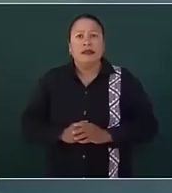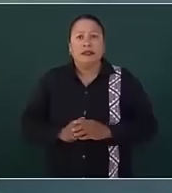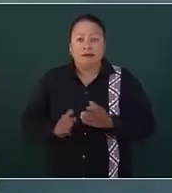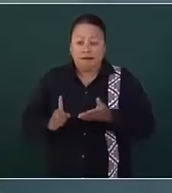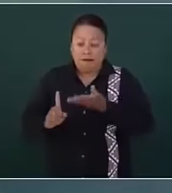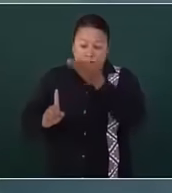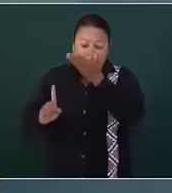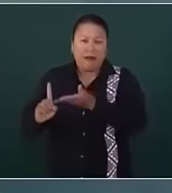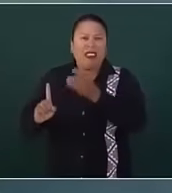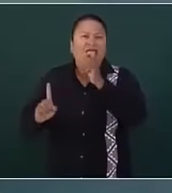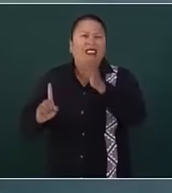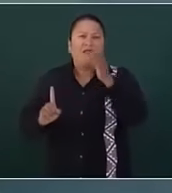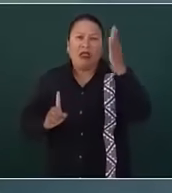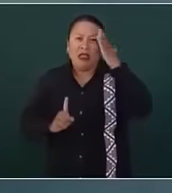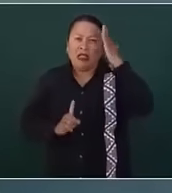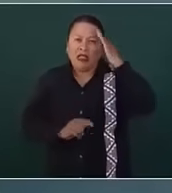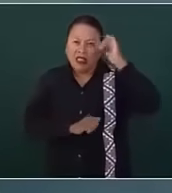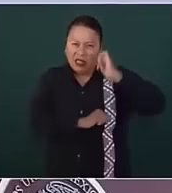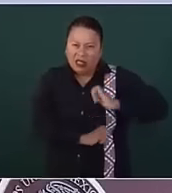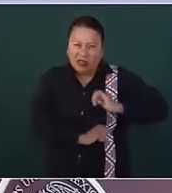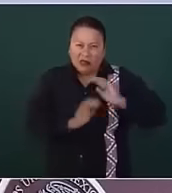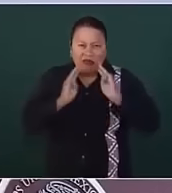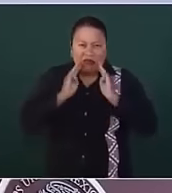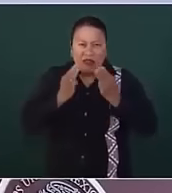es líder de una célula,